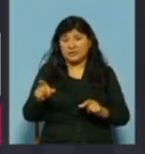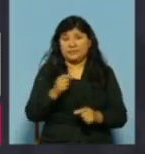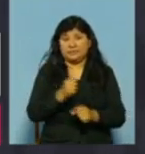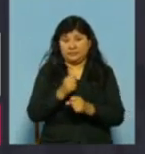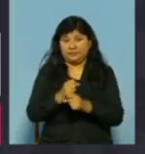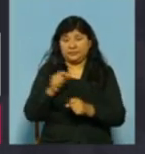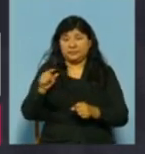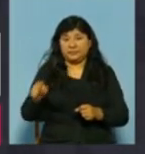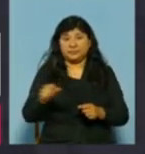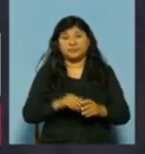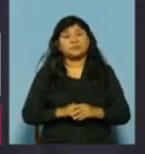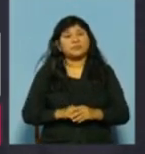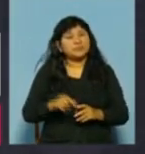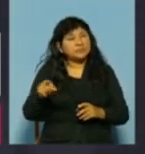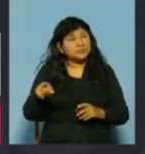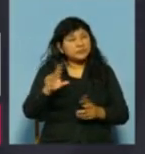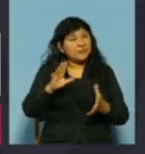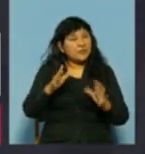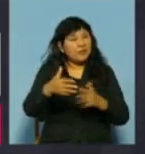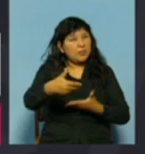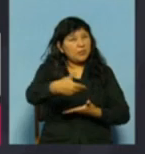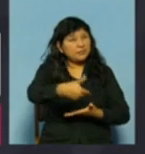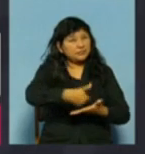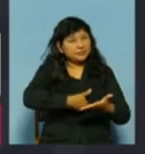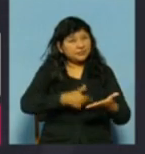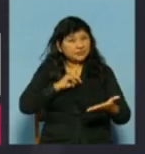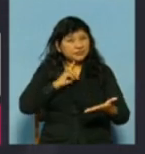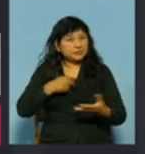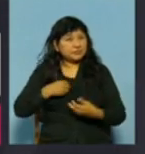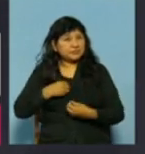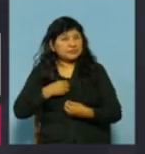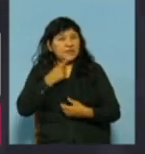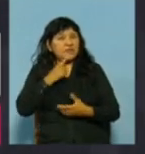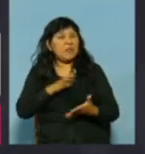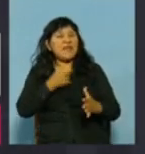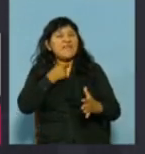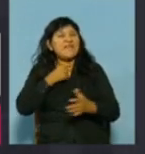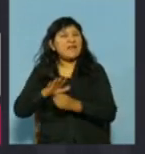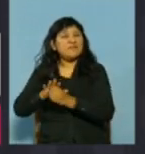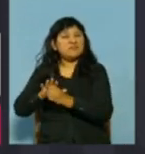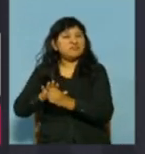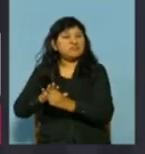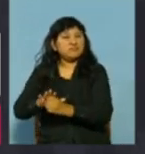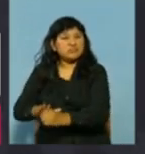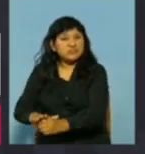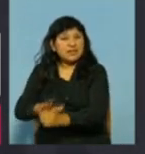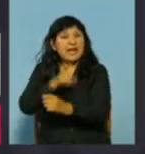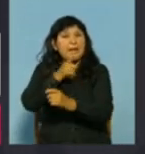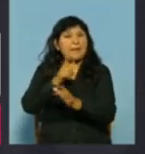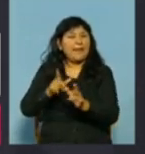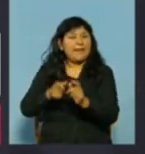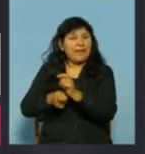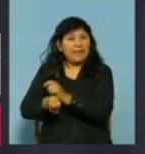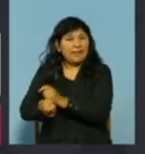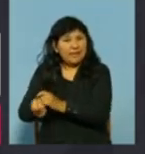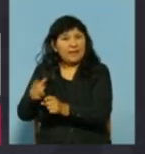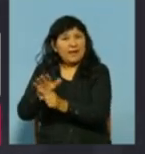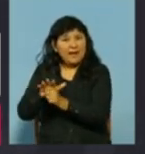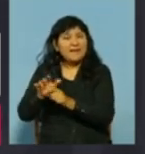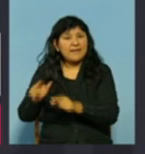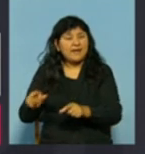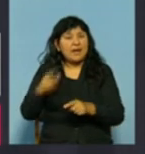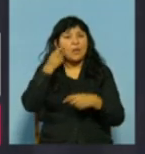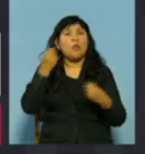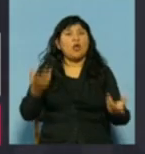mencionado. Una forma que más que intimar es intimidar, ¿no?, a la prensa, en este caso, por investigaciones que, como vos decías,